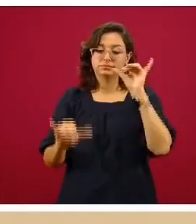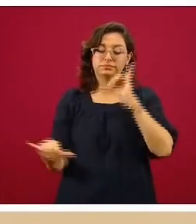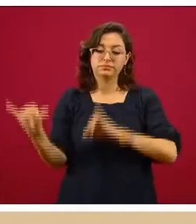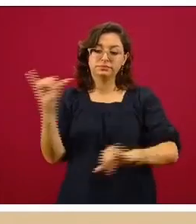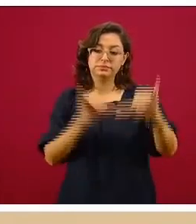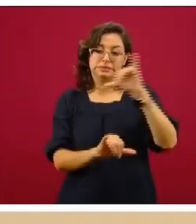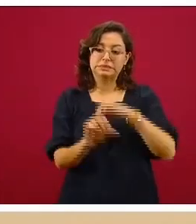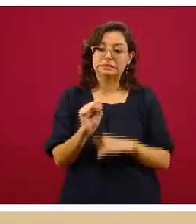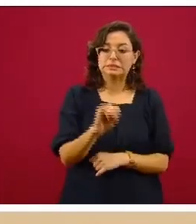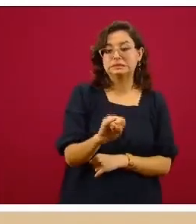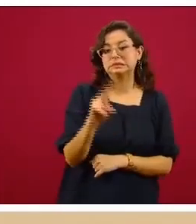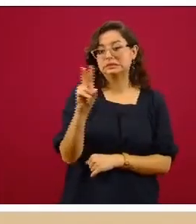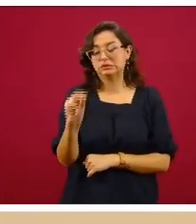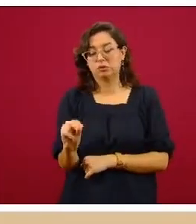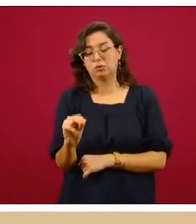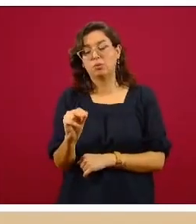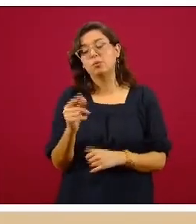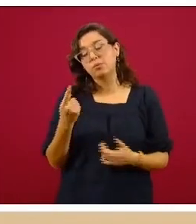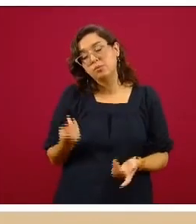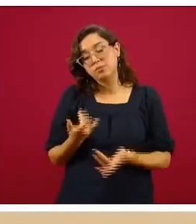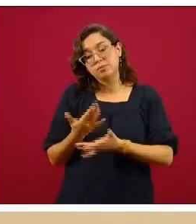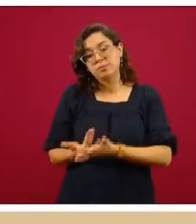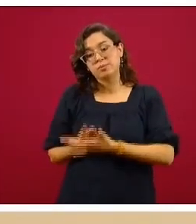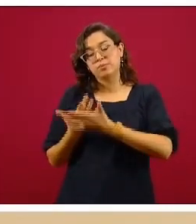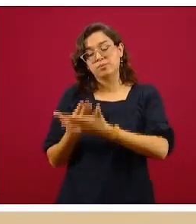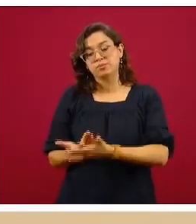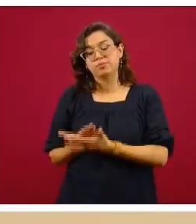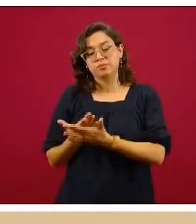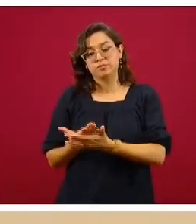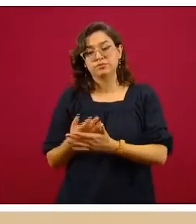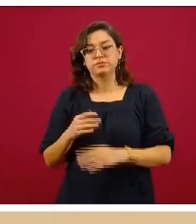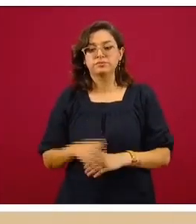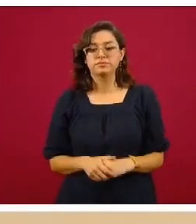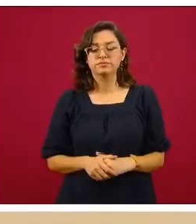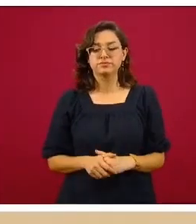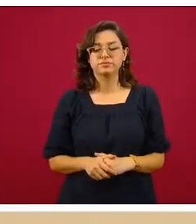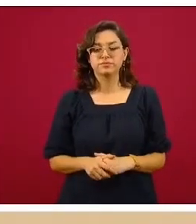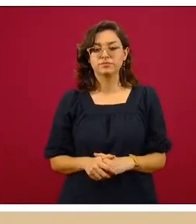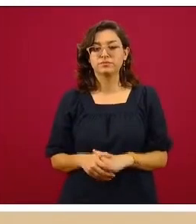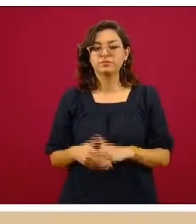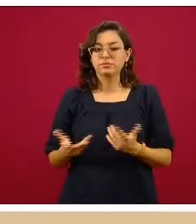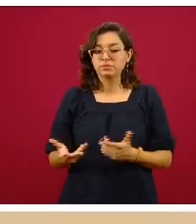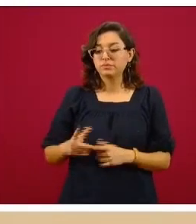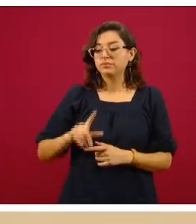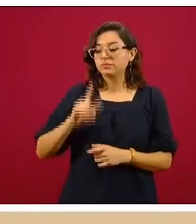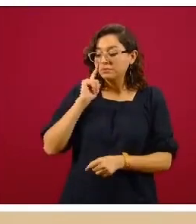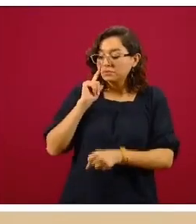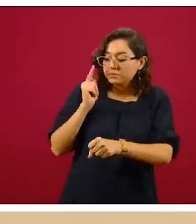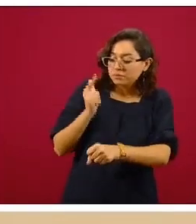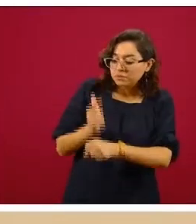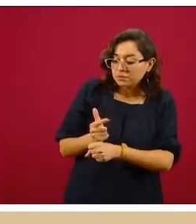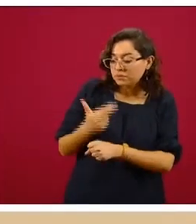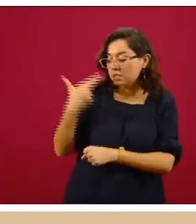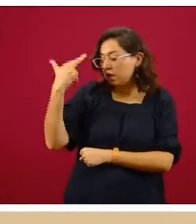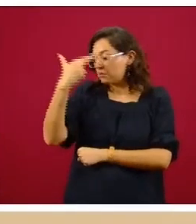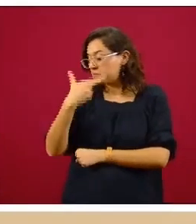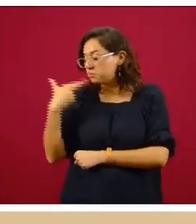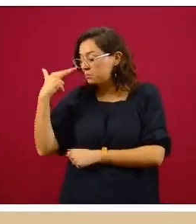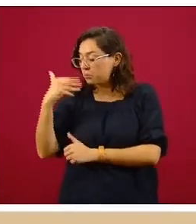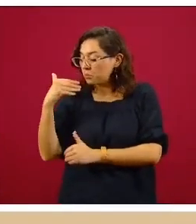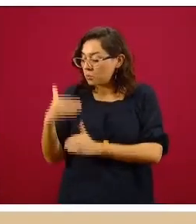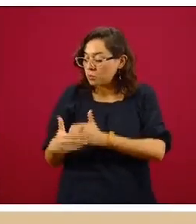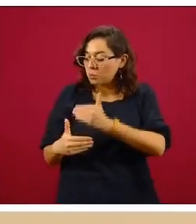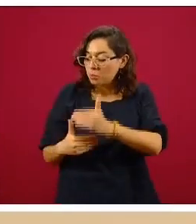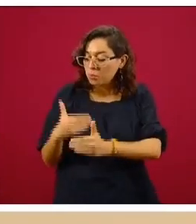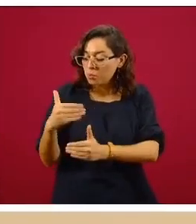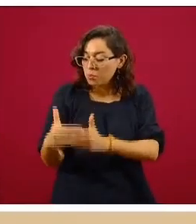se descartan a COVID-19, más allá del proceso de dictaminación que todas ellas tendrán que tener en